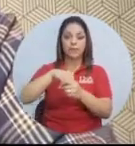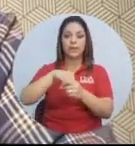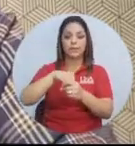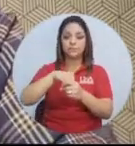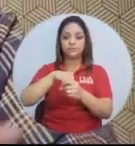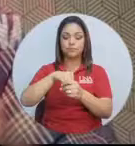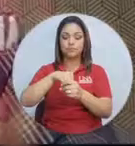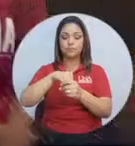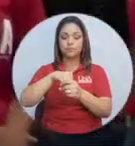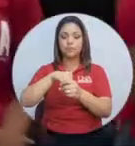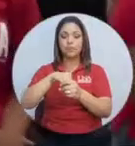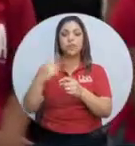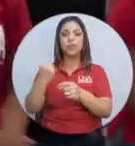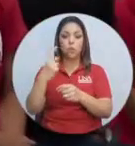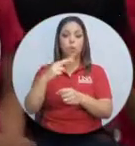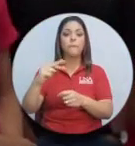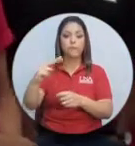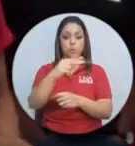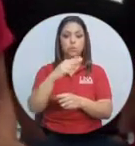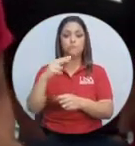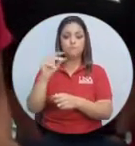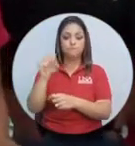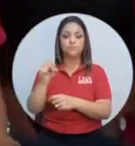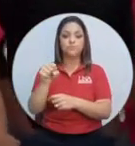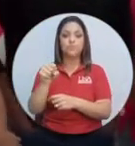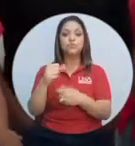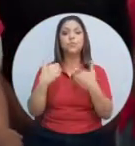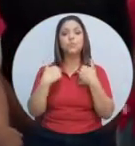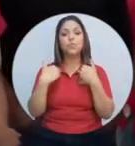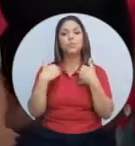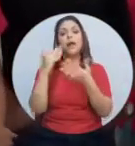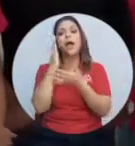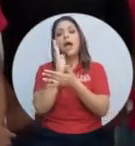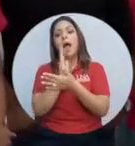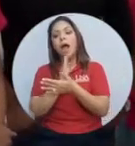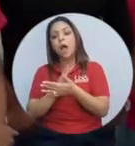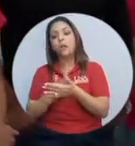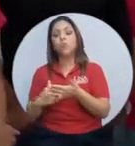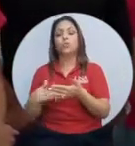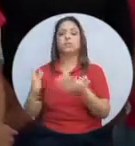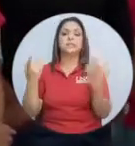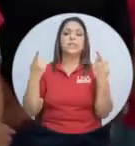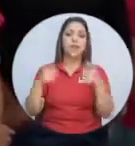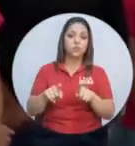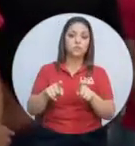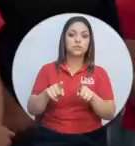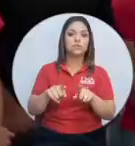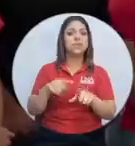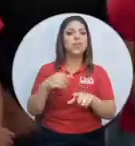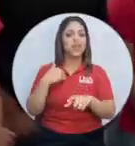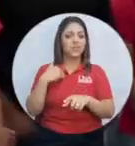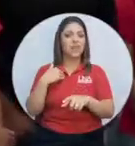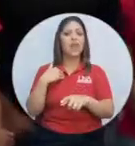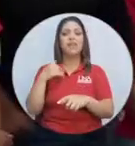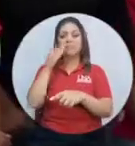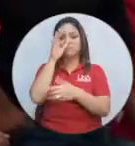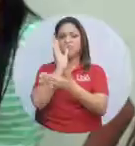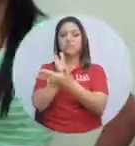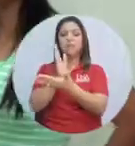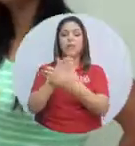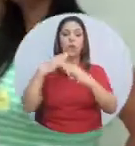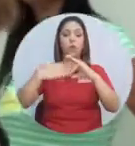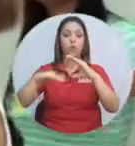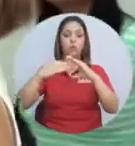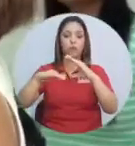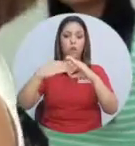acoso escolar, como si entran los compañeros. Tuvimos algunos otros casos también que se hacía por medio